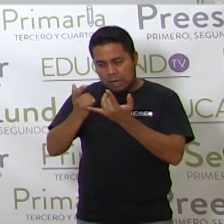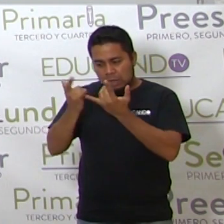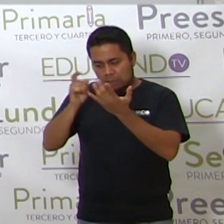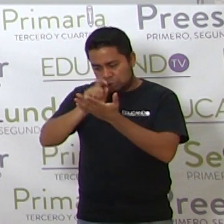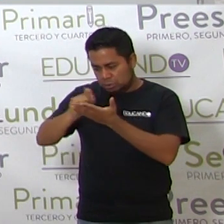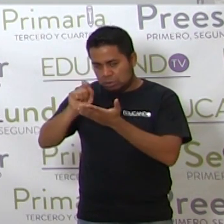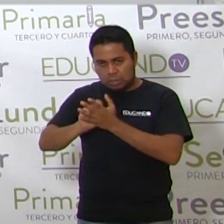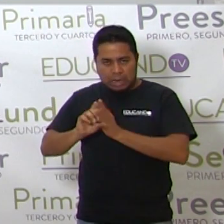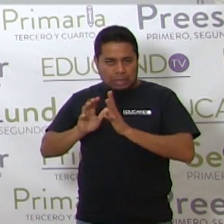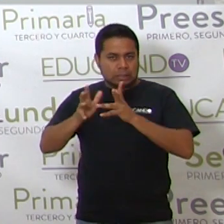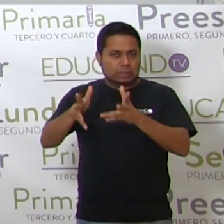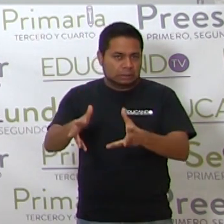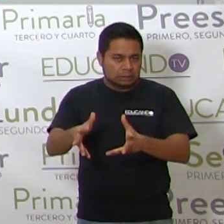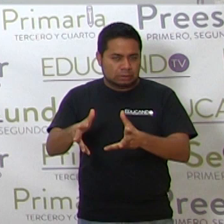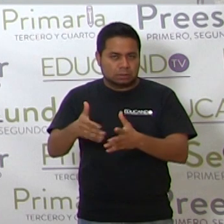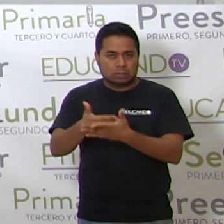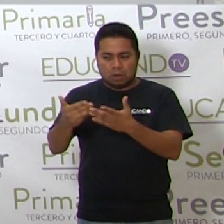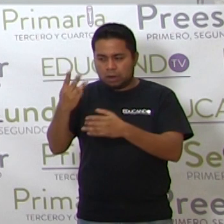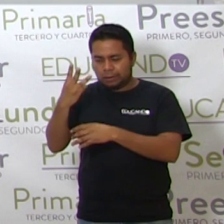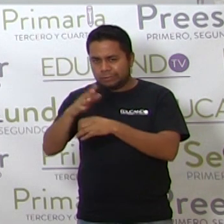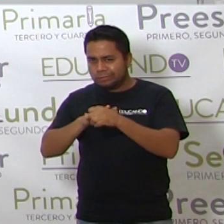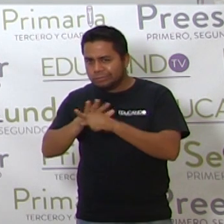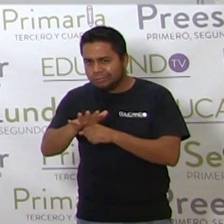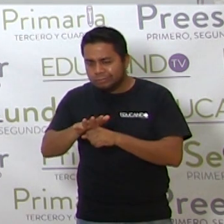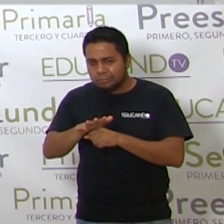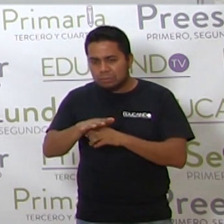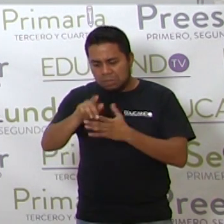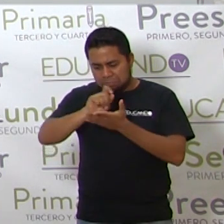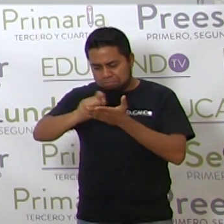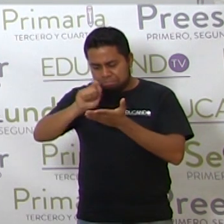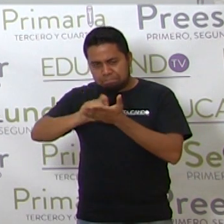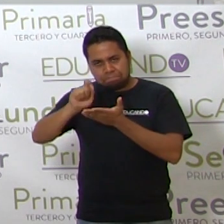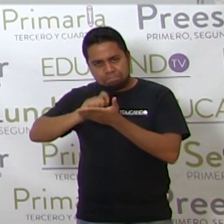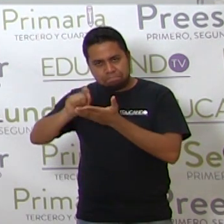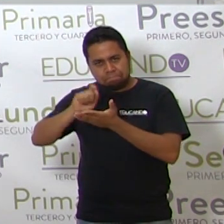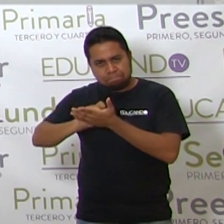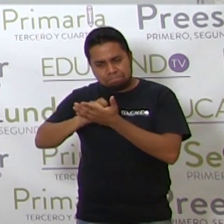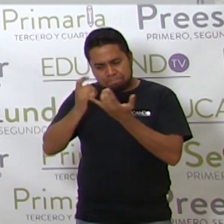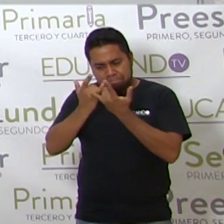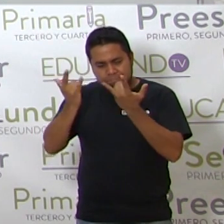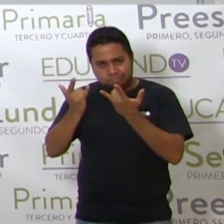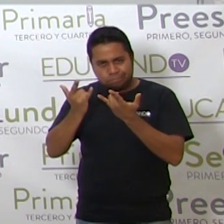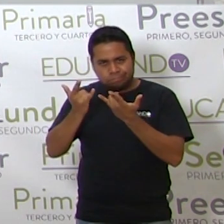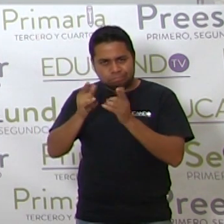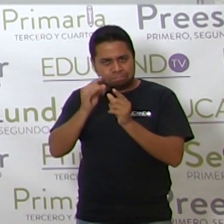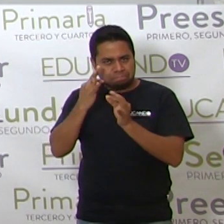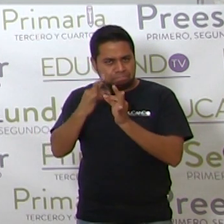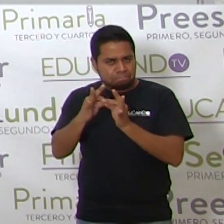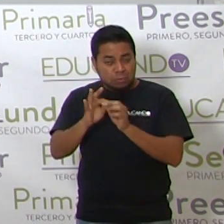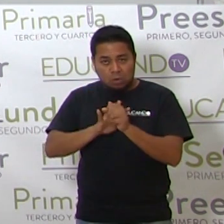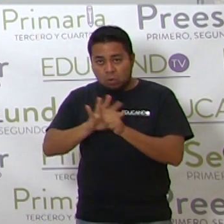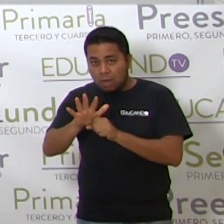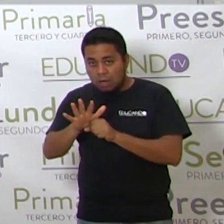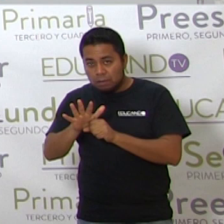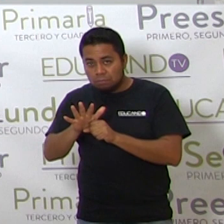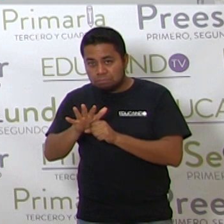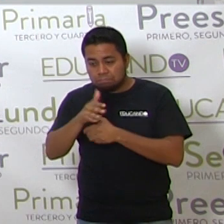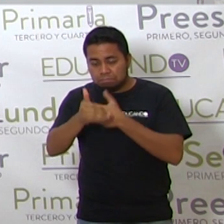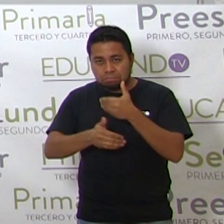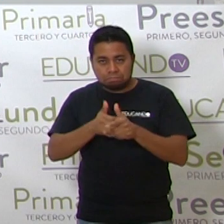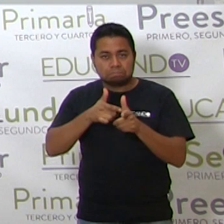libretos después de escribir el guión que pasó seguirá conseguir a los